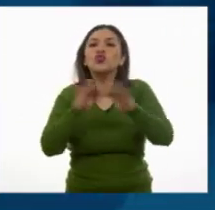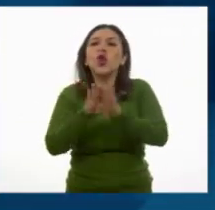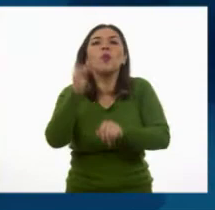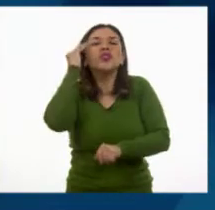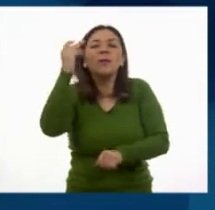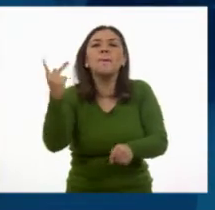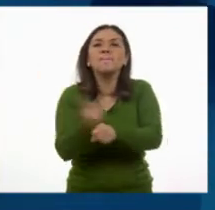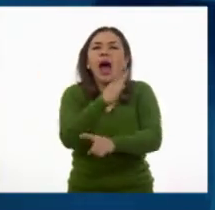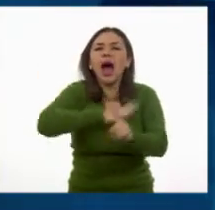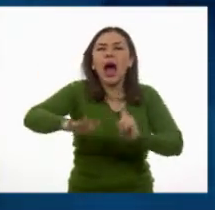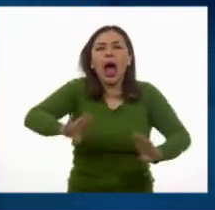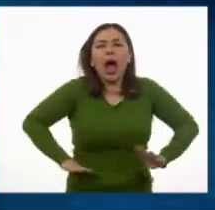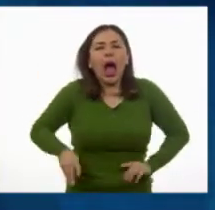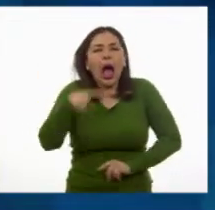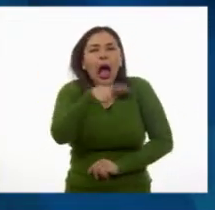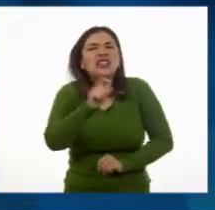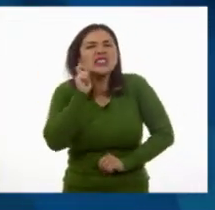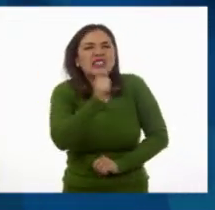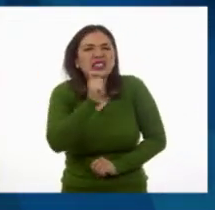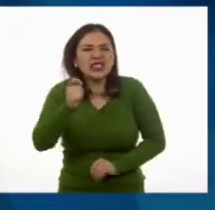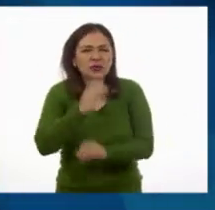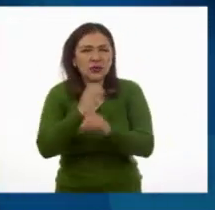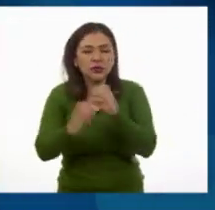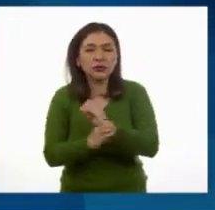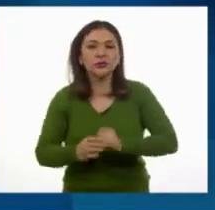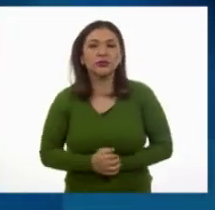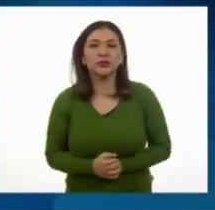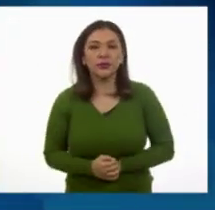y su atmósfera característica.